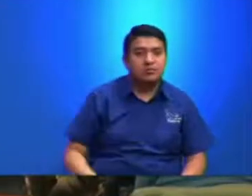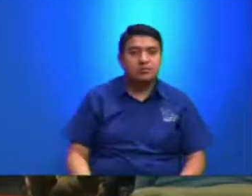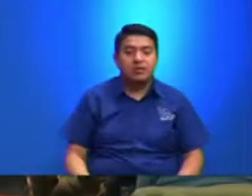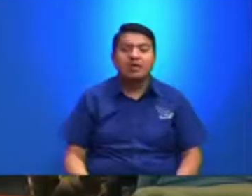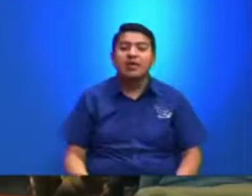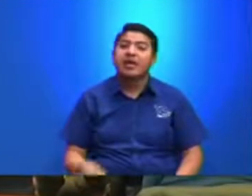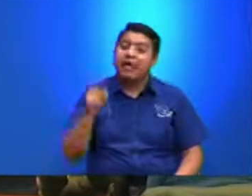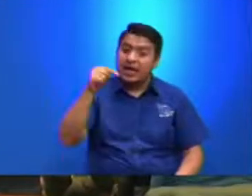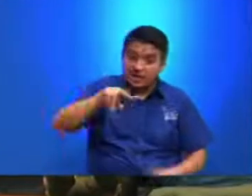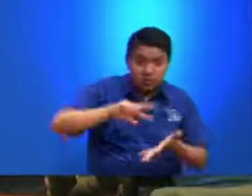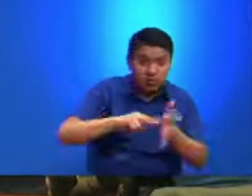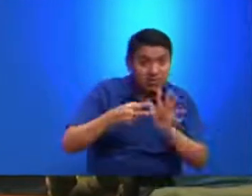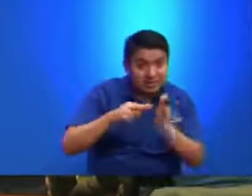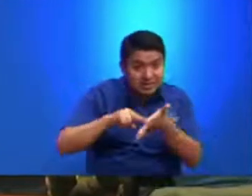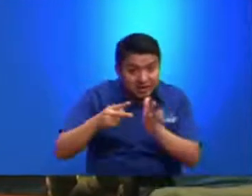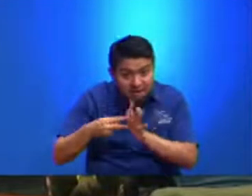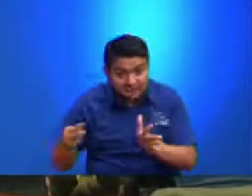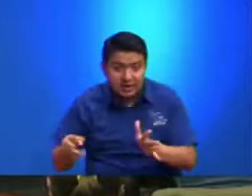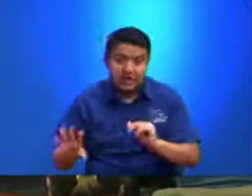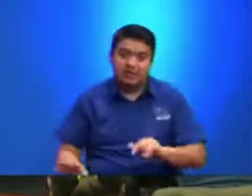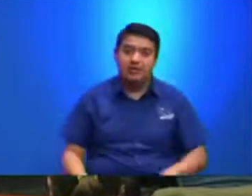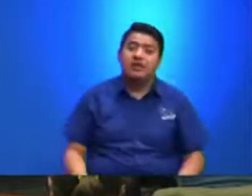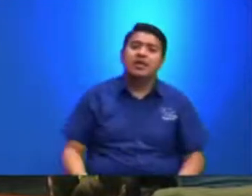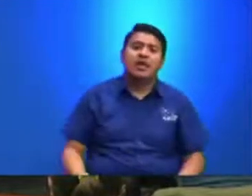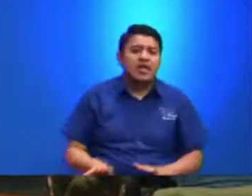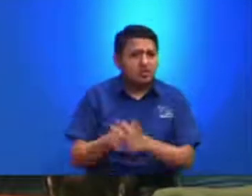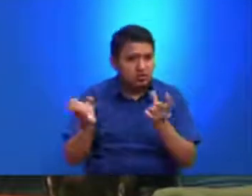cambiando. Pero un día,